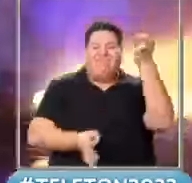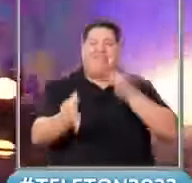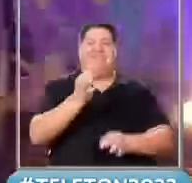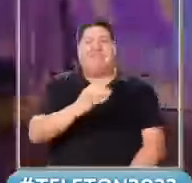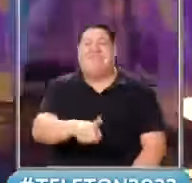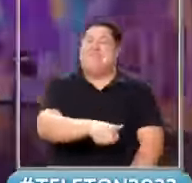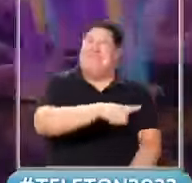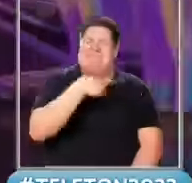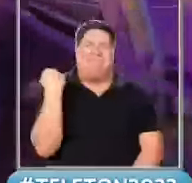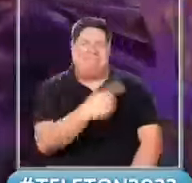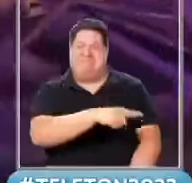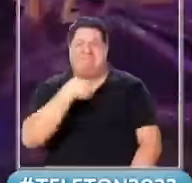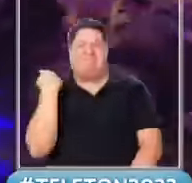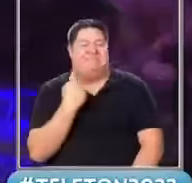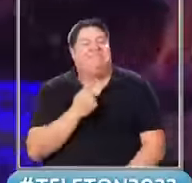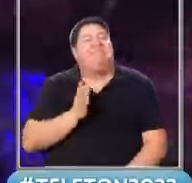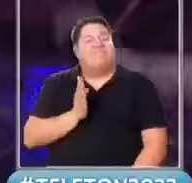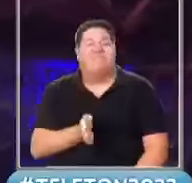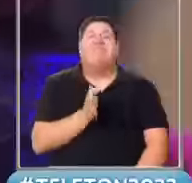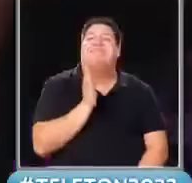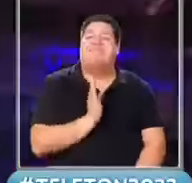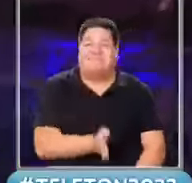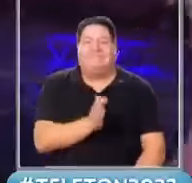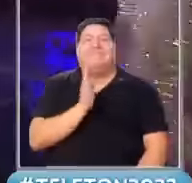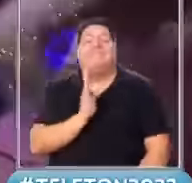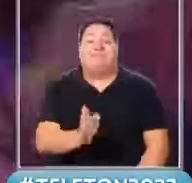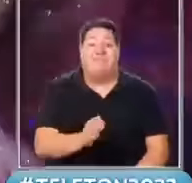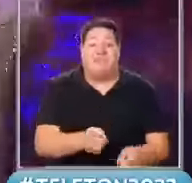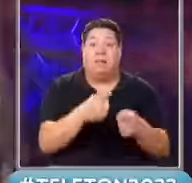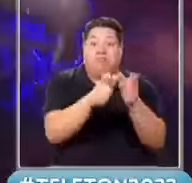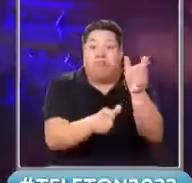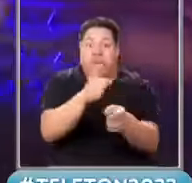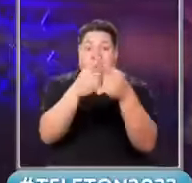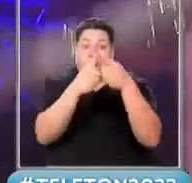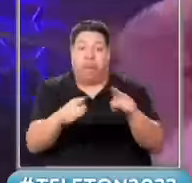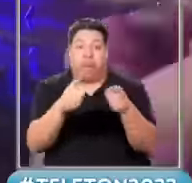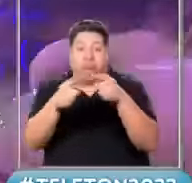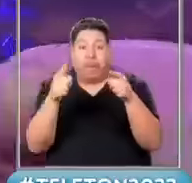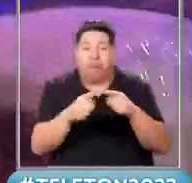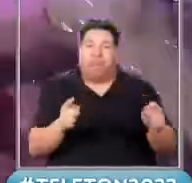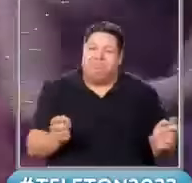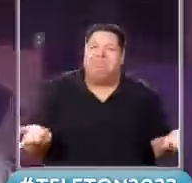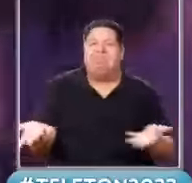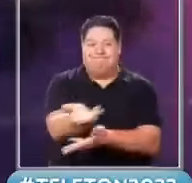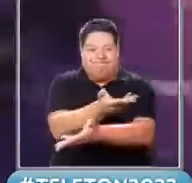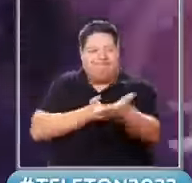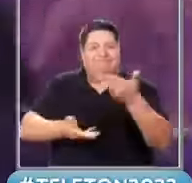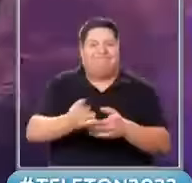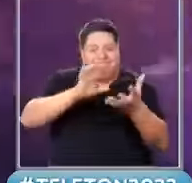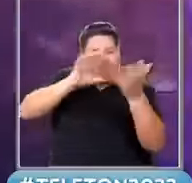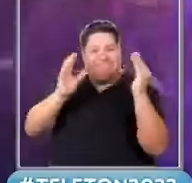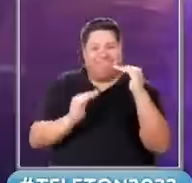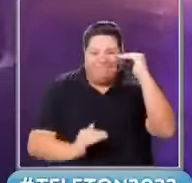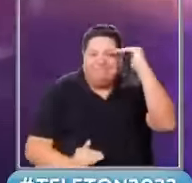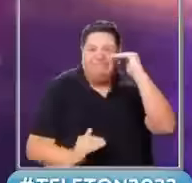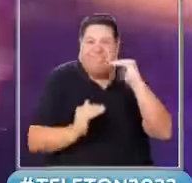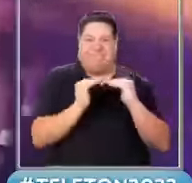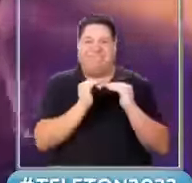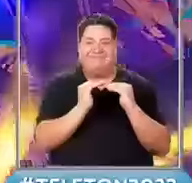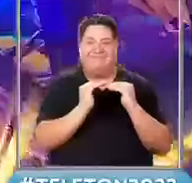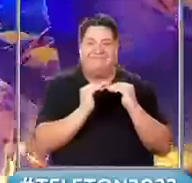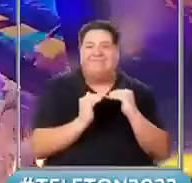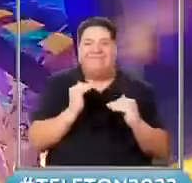Siempre me decía, nunca me rendiría. Abracemos la diversidad. ¿Cómo